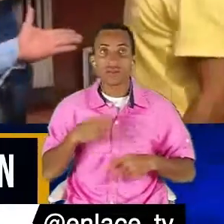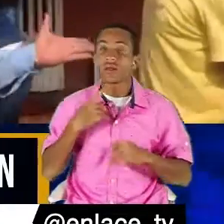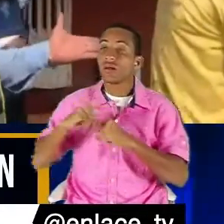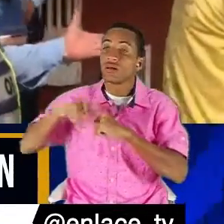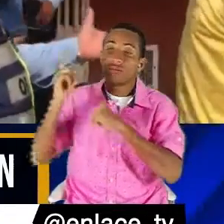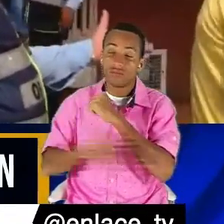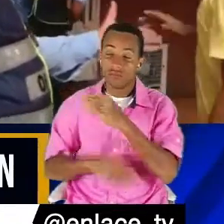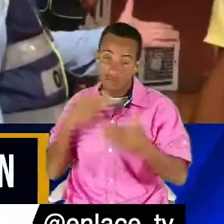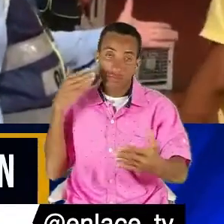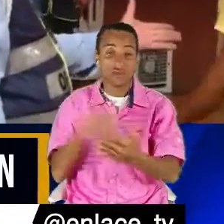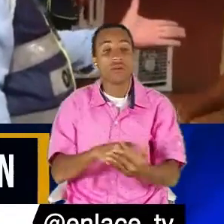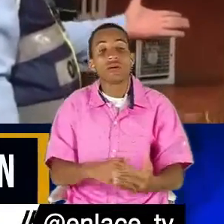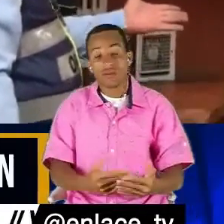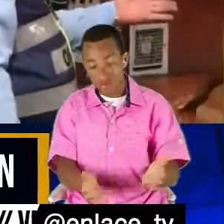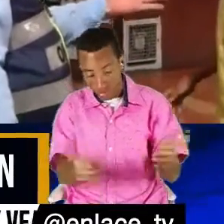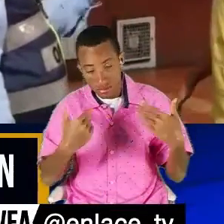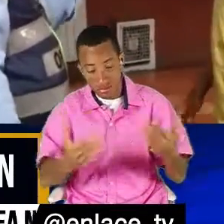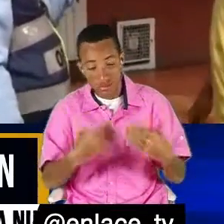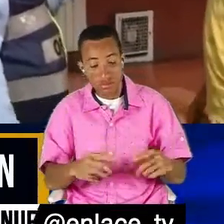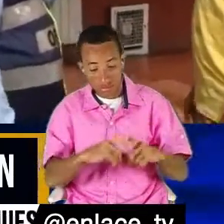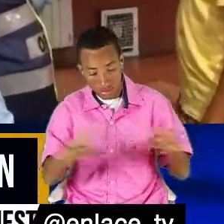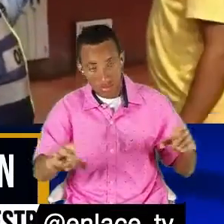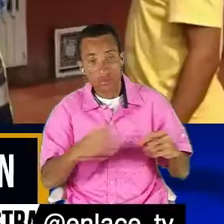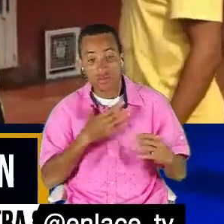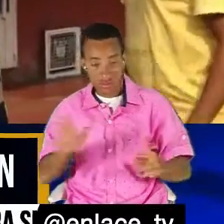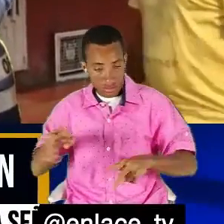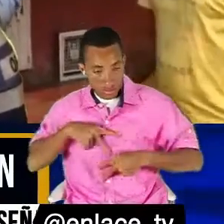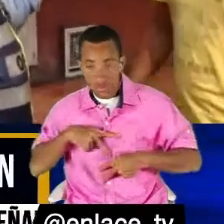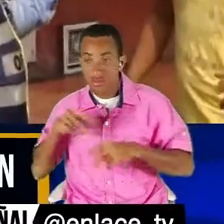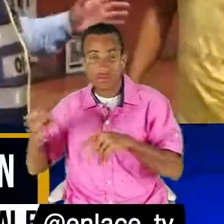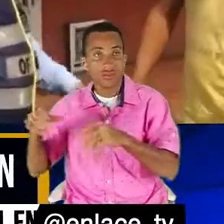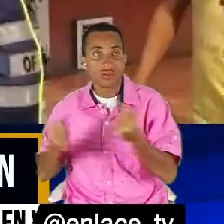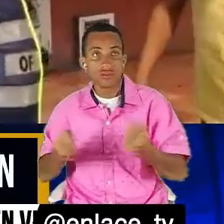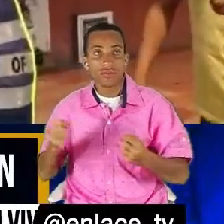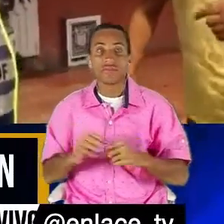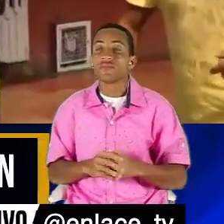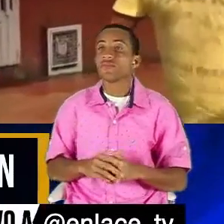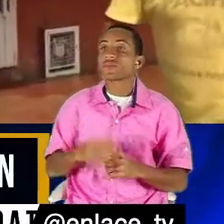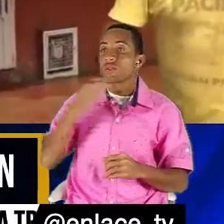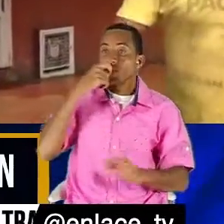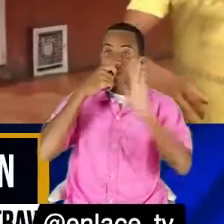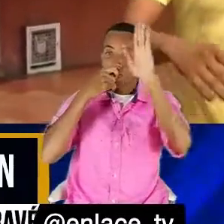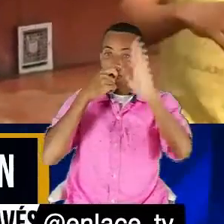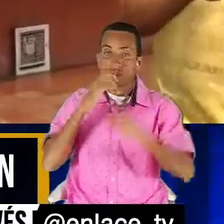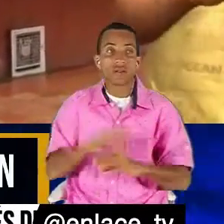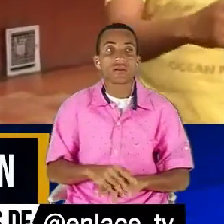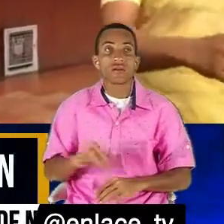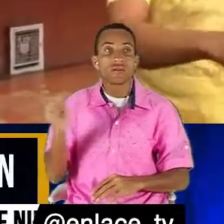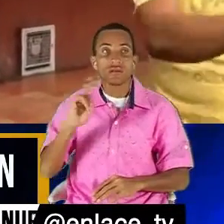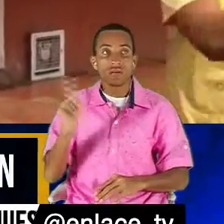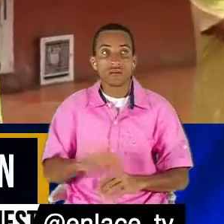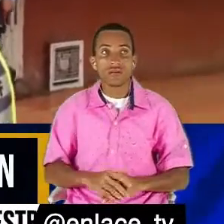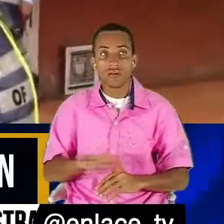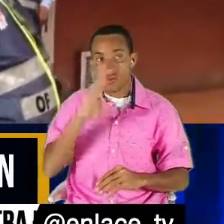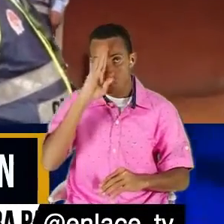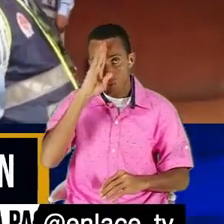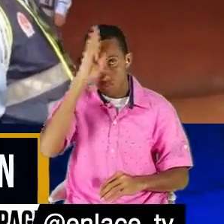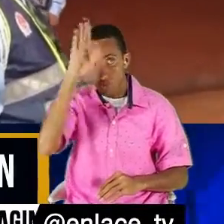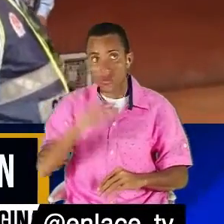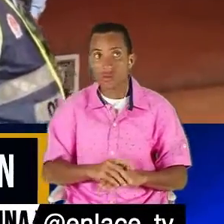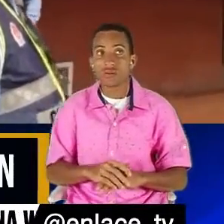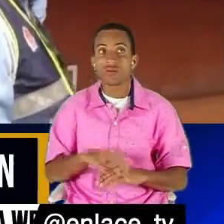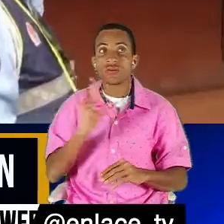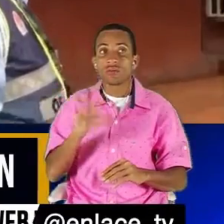todo eso para que el señor pudiera entregar la tarjeta de propiedad. Fuimos a la tránsito y el director de la tránsito dijo que no, que él estaba acostumbrado a eso, pero que los